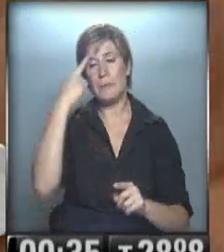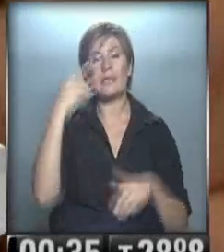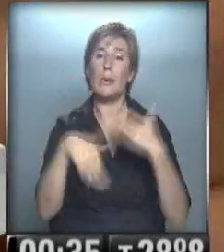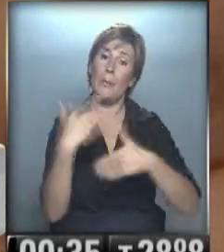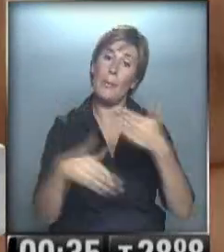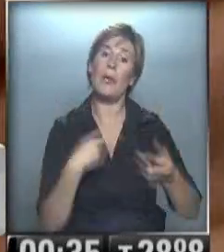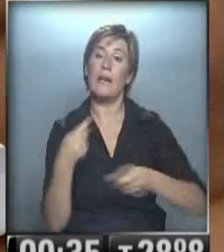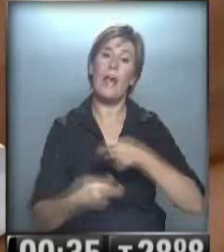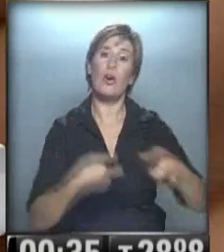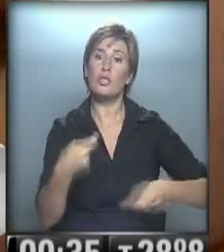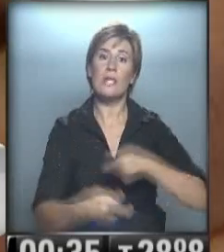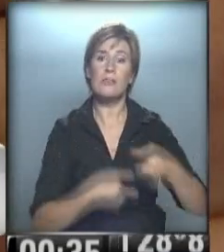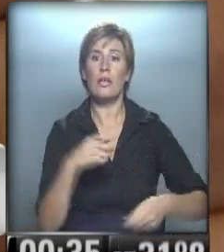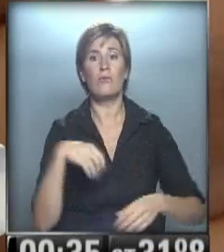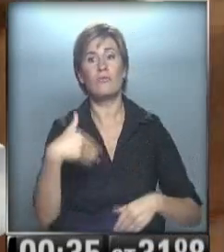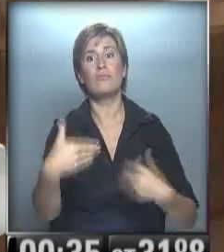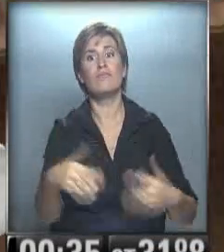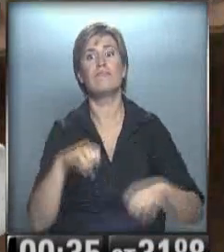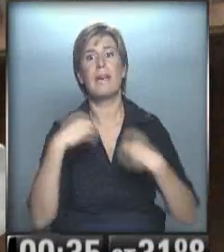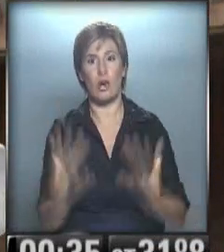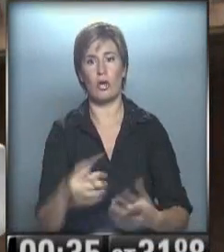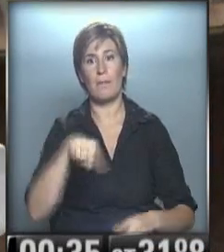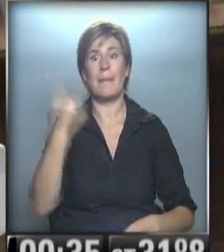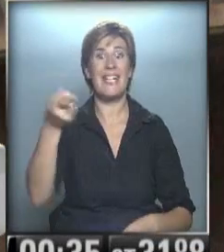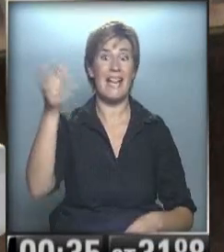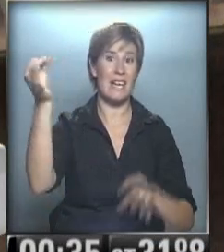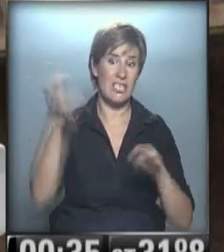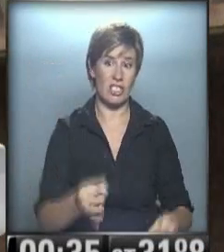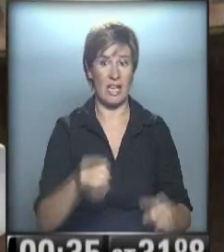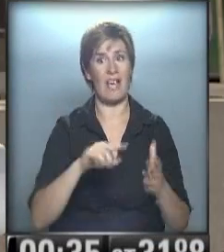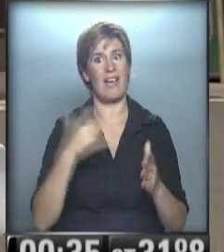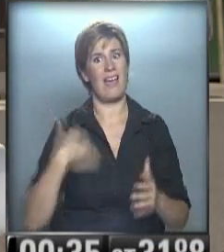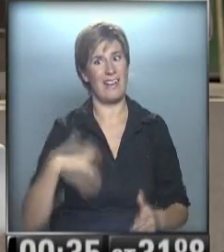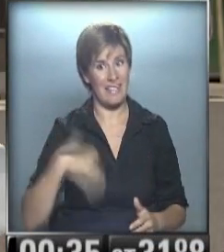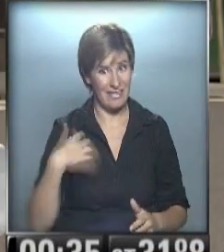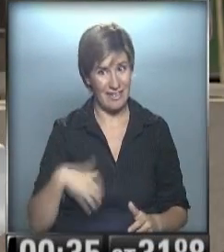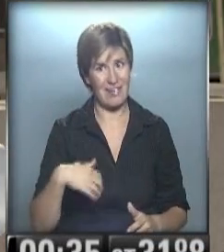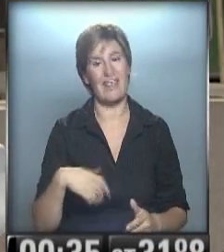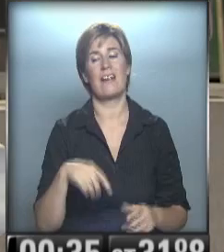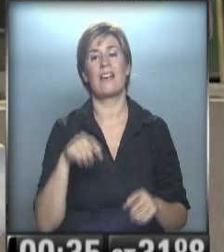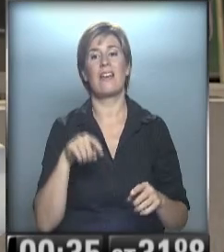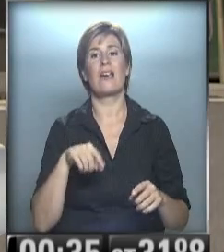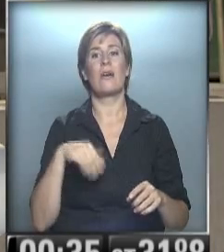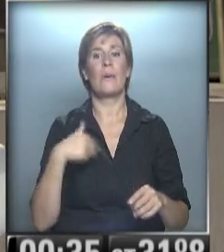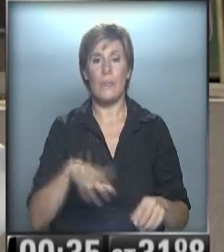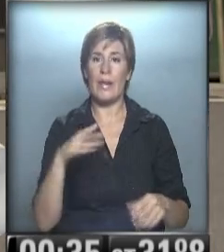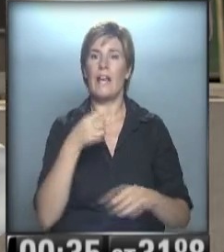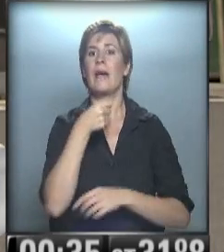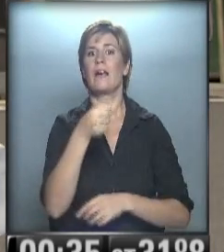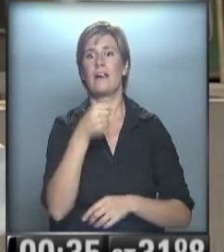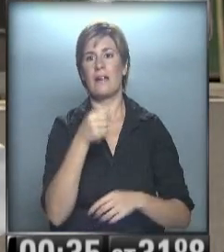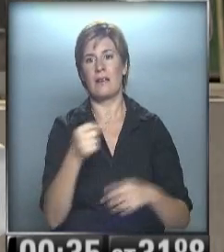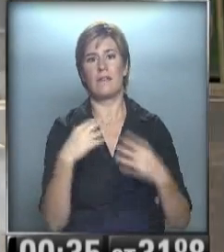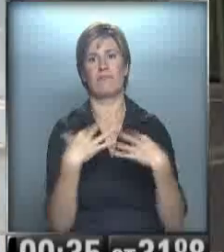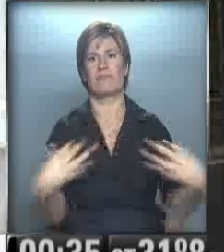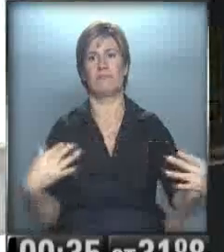entre las partes. Mañana, cuando arribe a la Argentina, el titular del Palacio de Hacienda brindará una conferencia de prensa donde va a explicar los alcances de